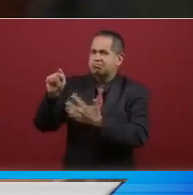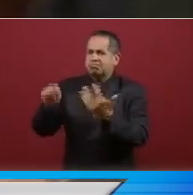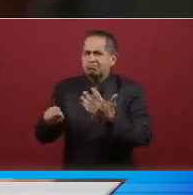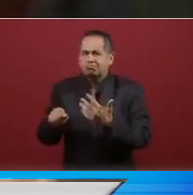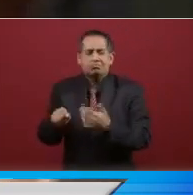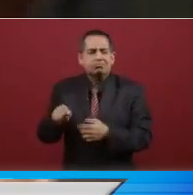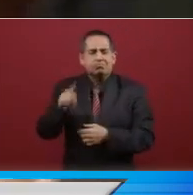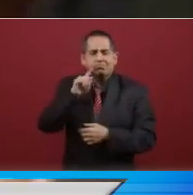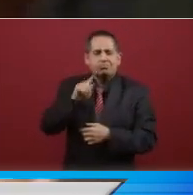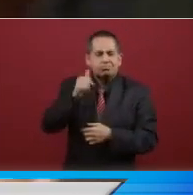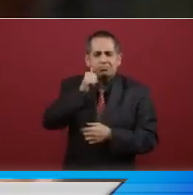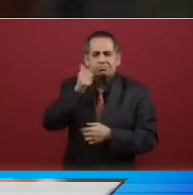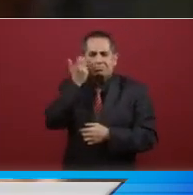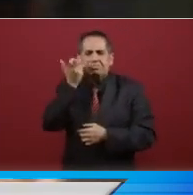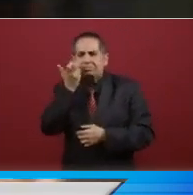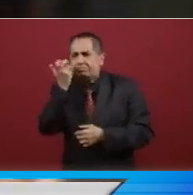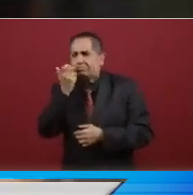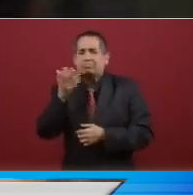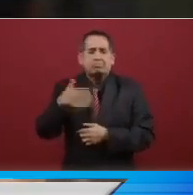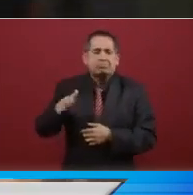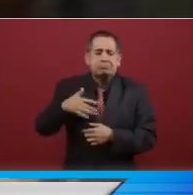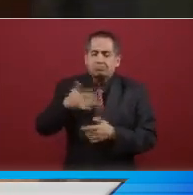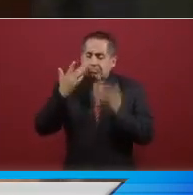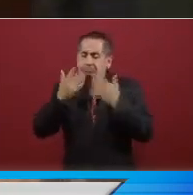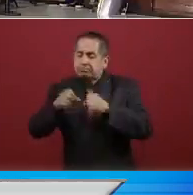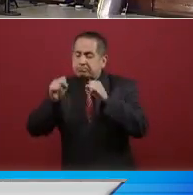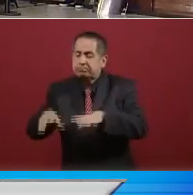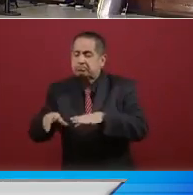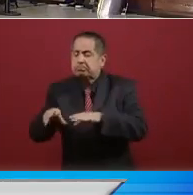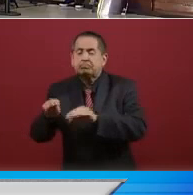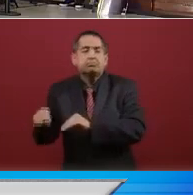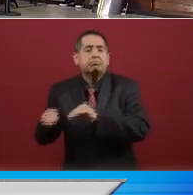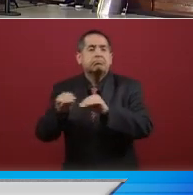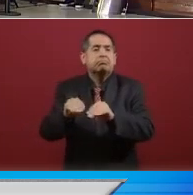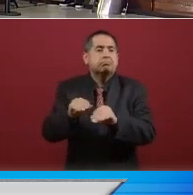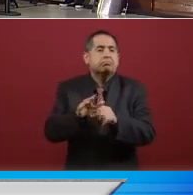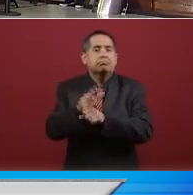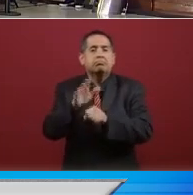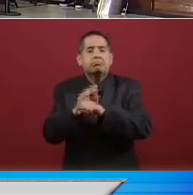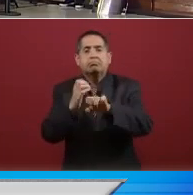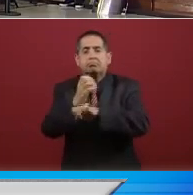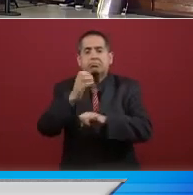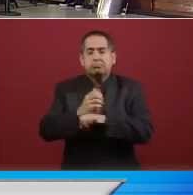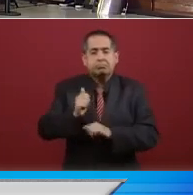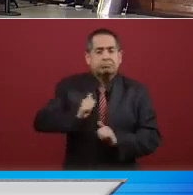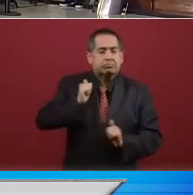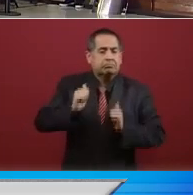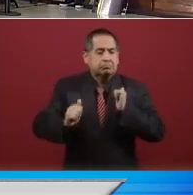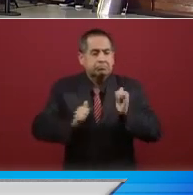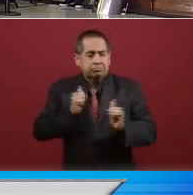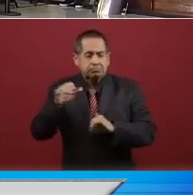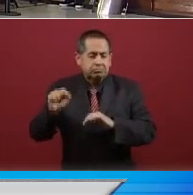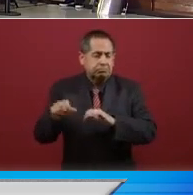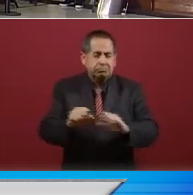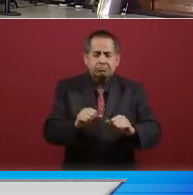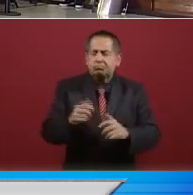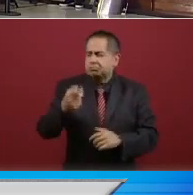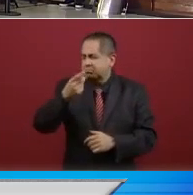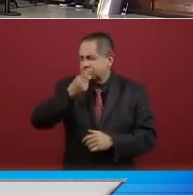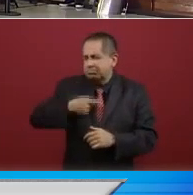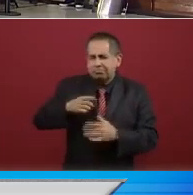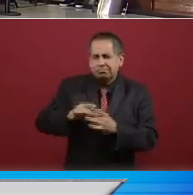los neoliberales abandonaran el campo. Es válido que los expresidentes tengan una visión distinta y que expresen su opinión. Se tienen